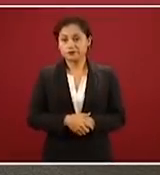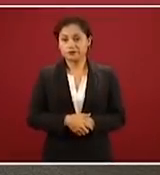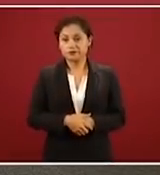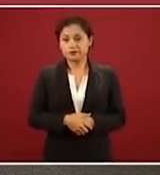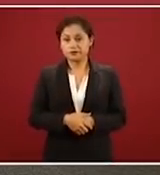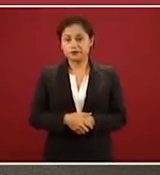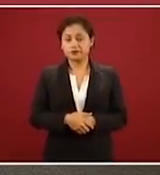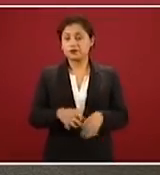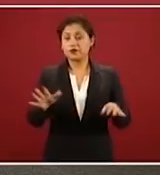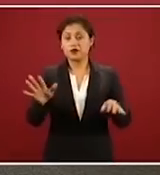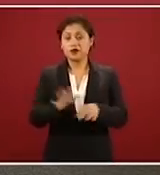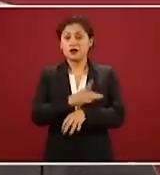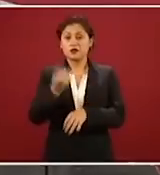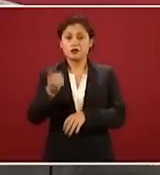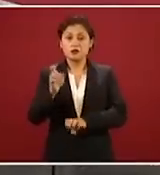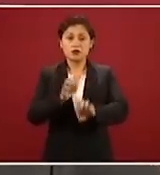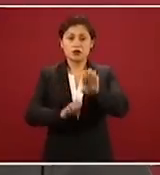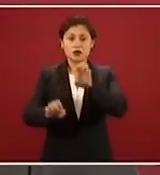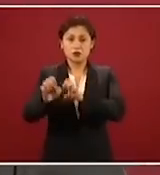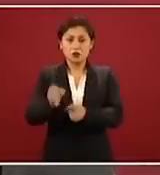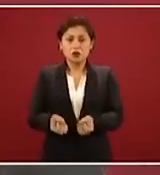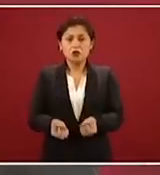pueden participar mucho más empresas,